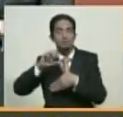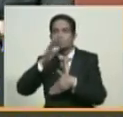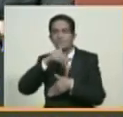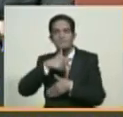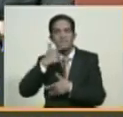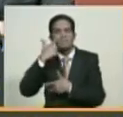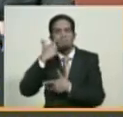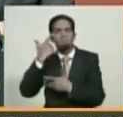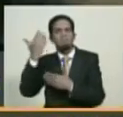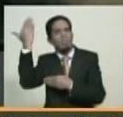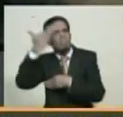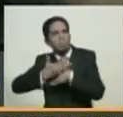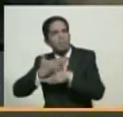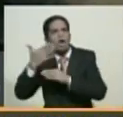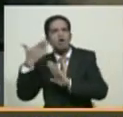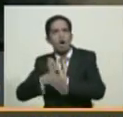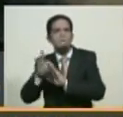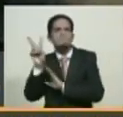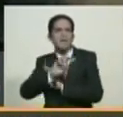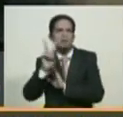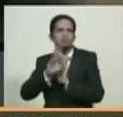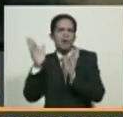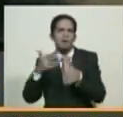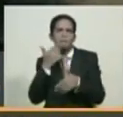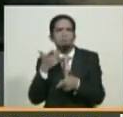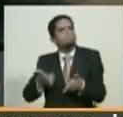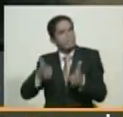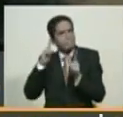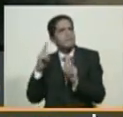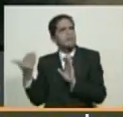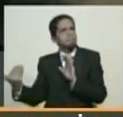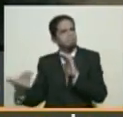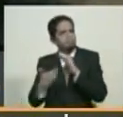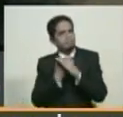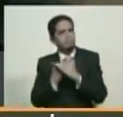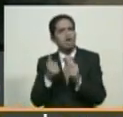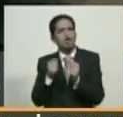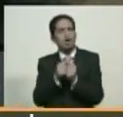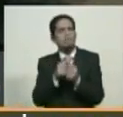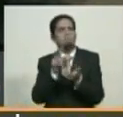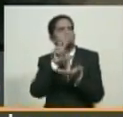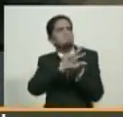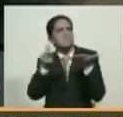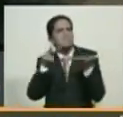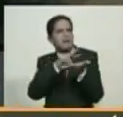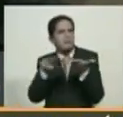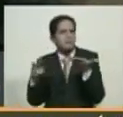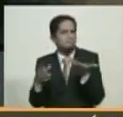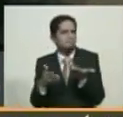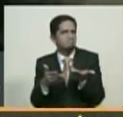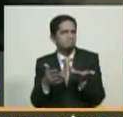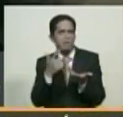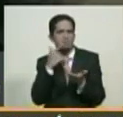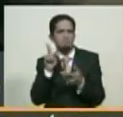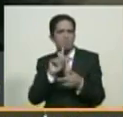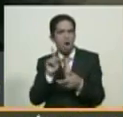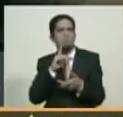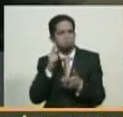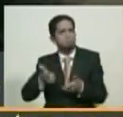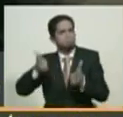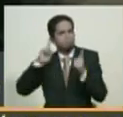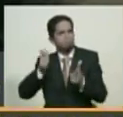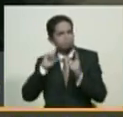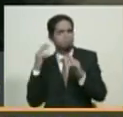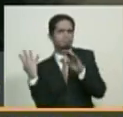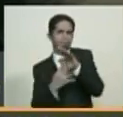los venezolanos con relación a las entradas de estos países con visas y visados para poder